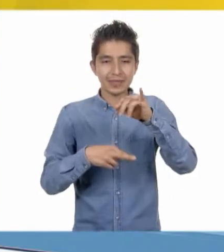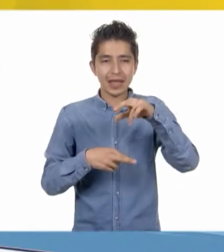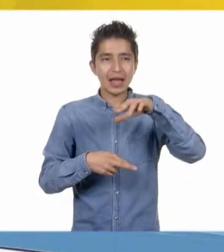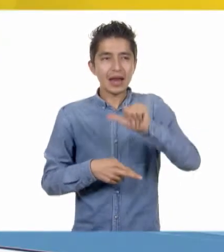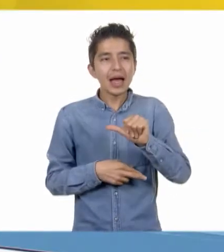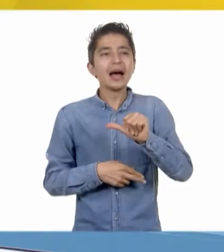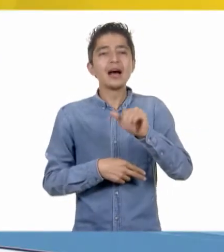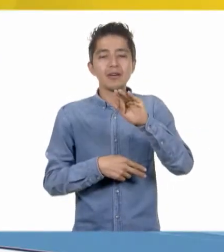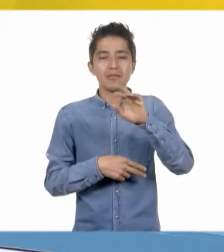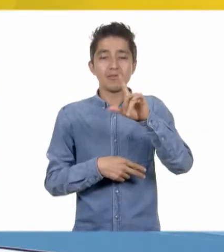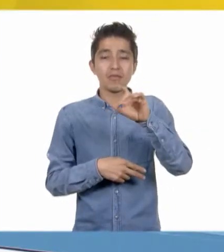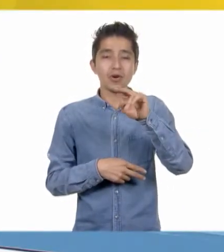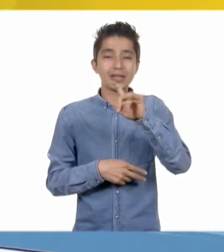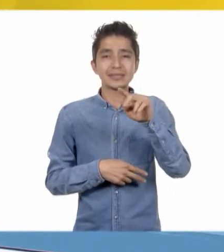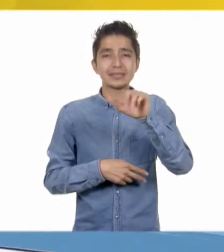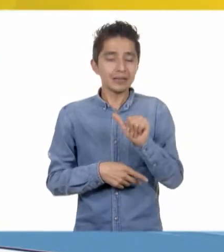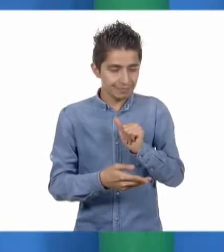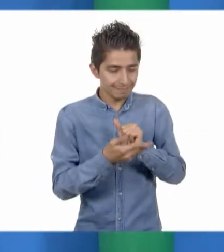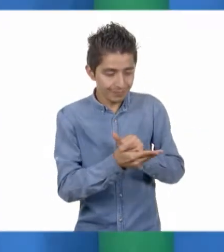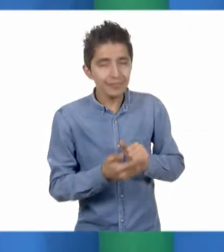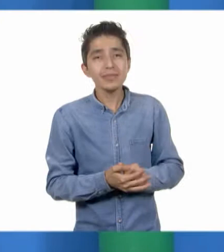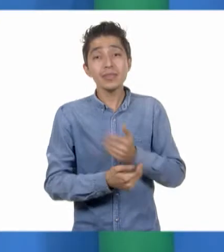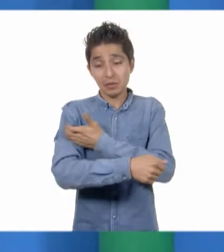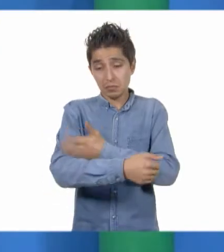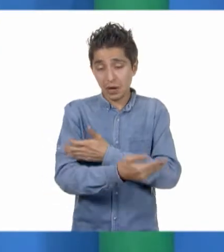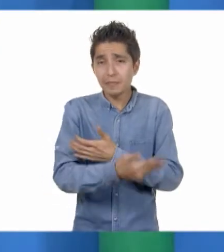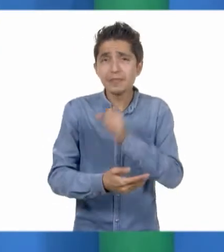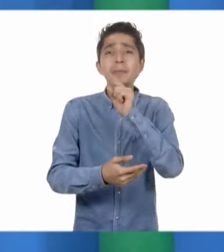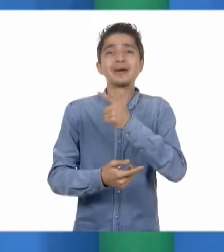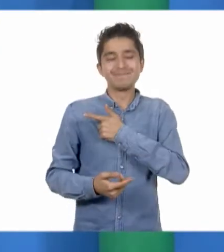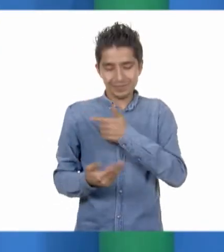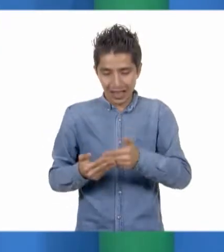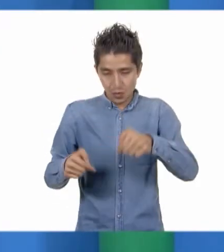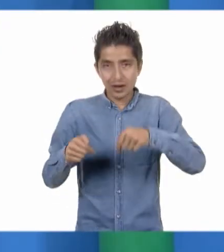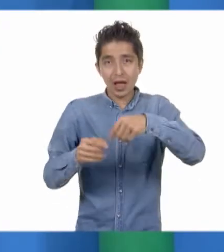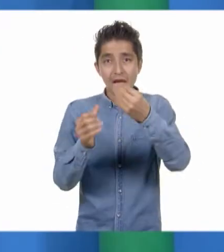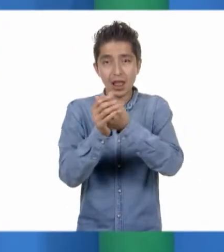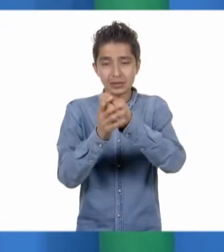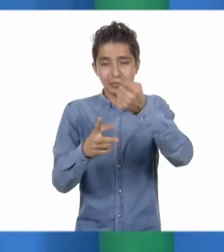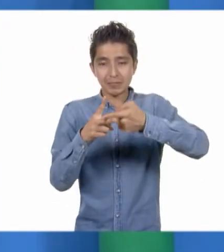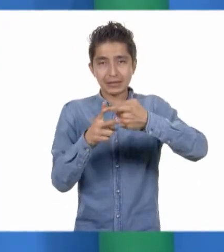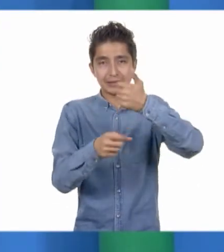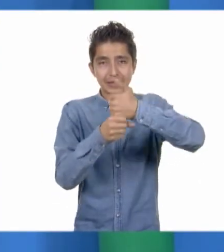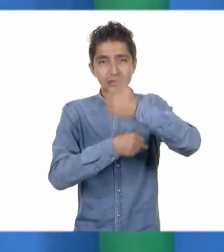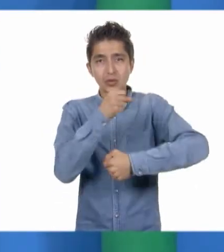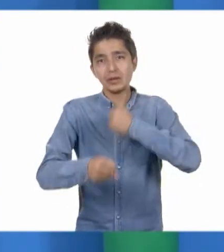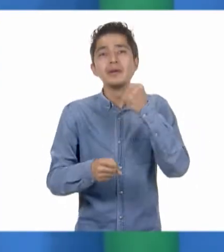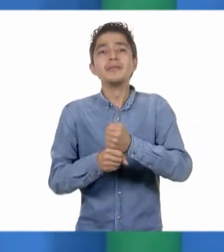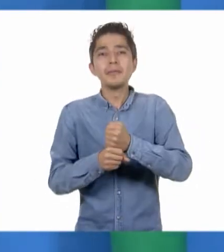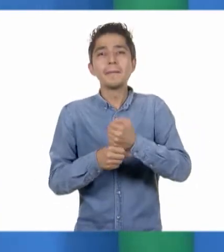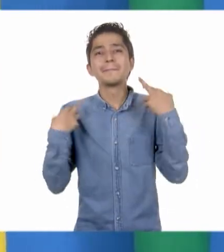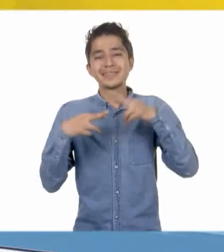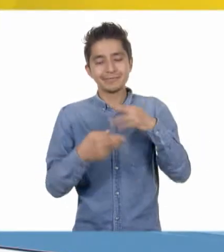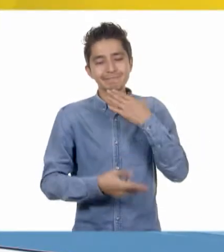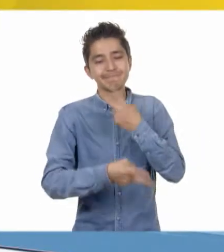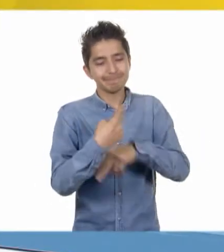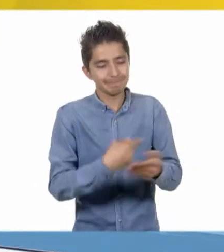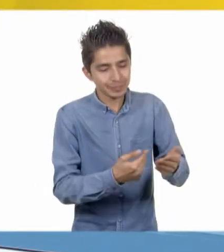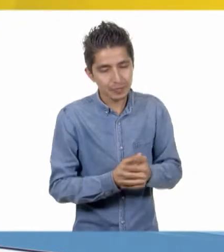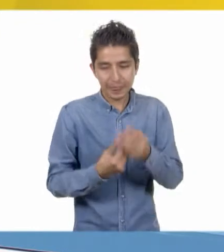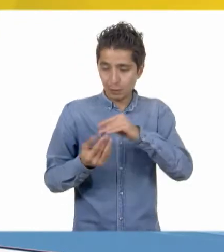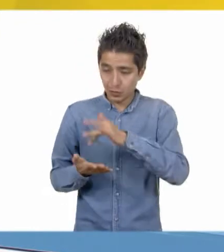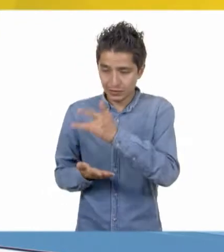Cortés Moreno. Y con ella vamos a tener el gusto de estar con ustedes en esta clase de matemáticas de sexto grado. Maestra, bienvenida. Muchas